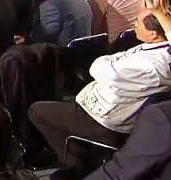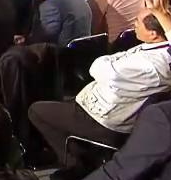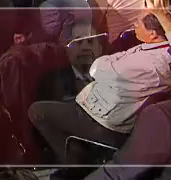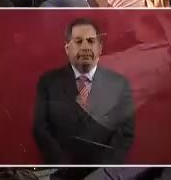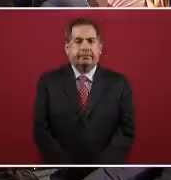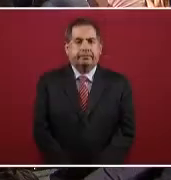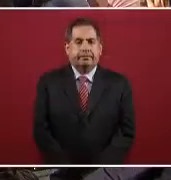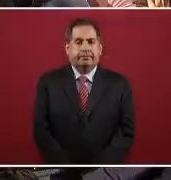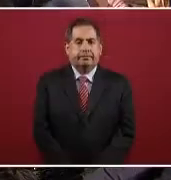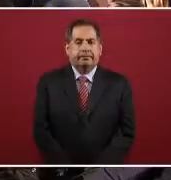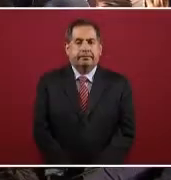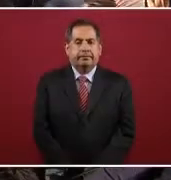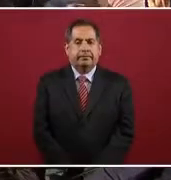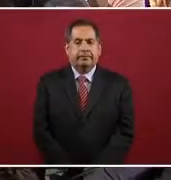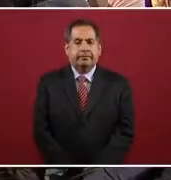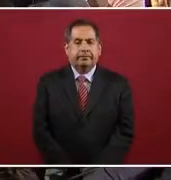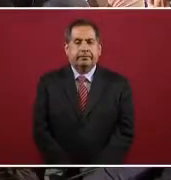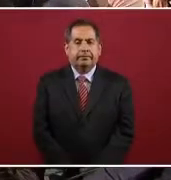Siéntese usted.